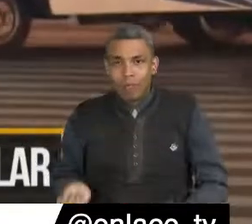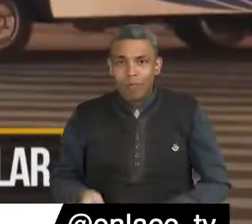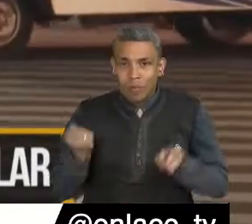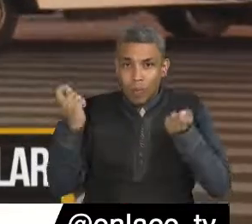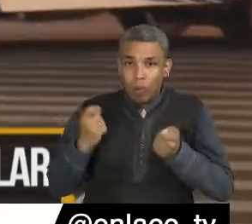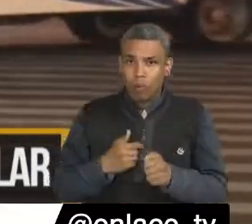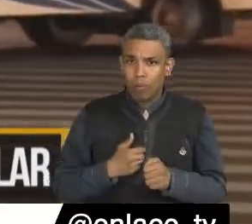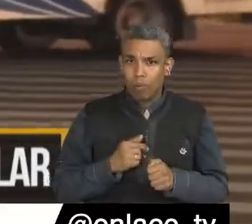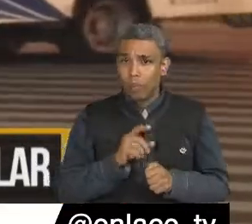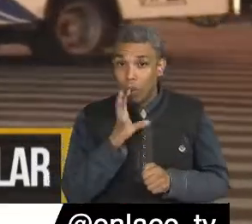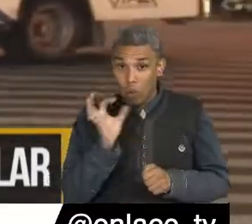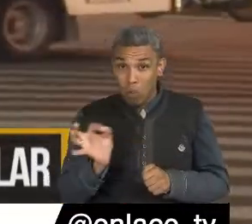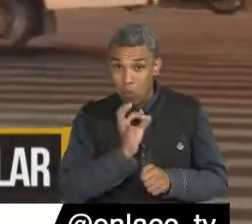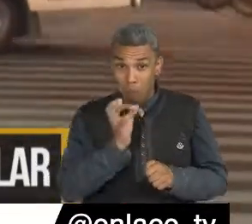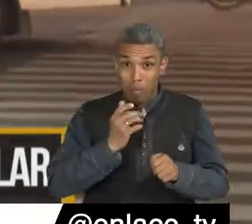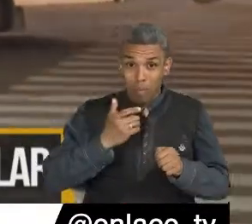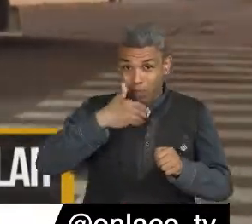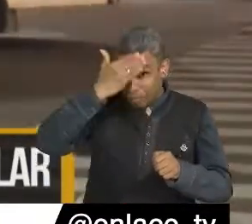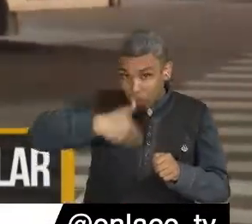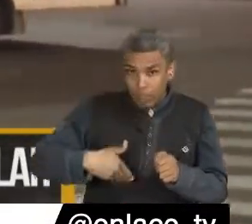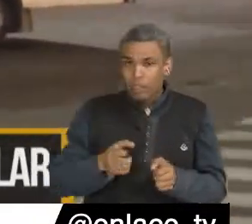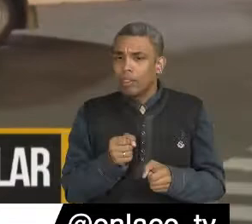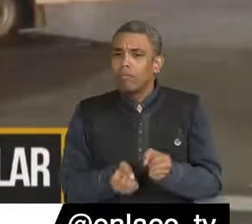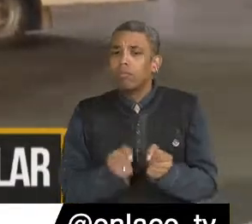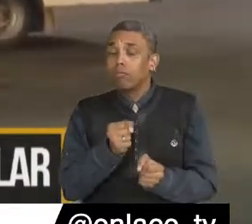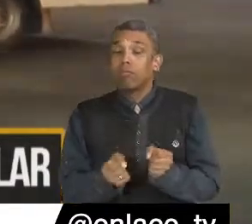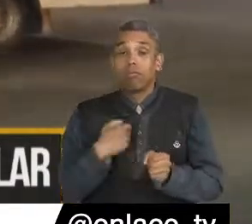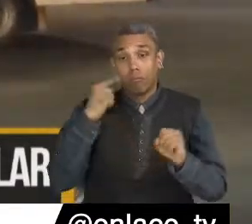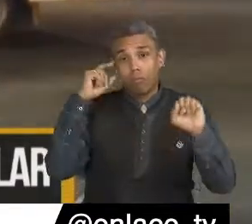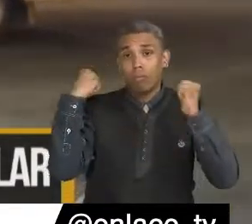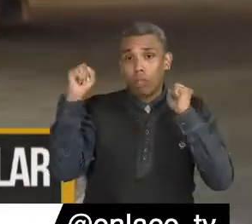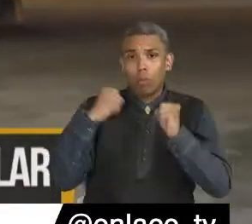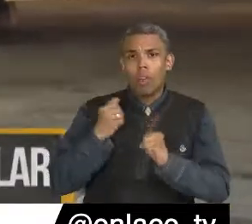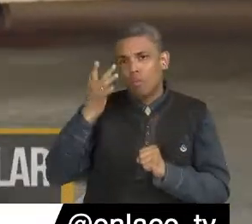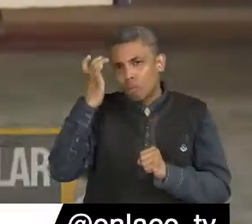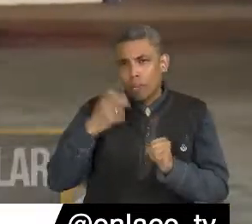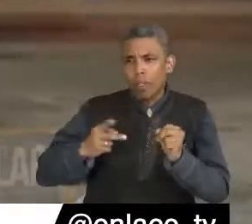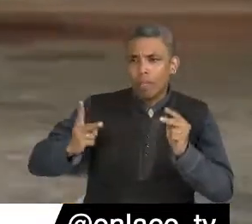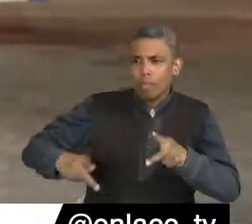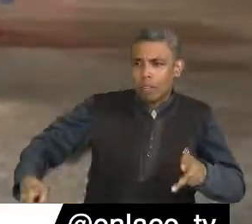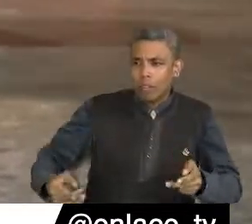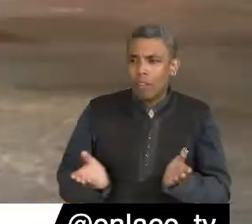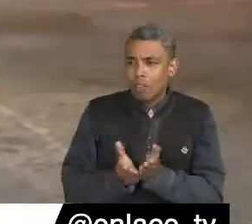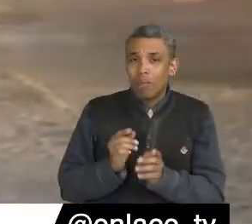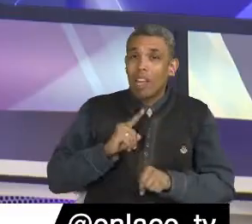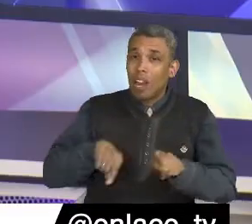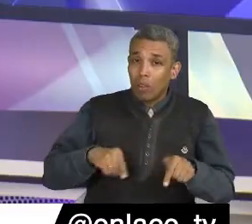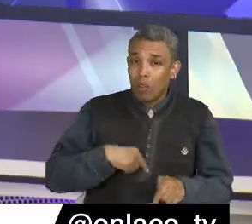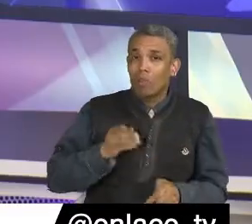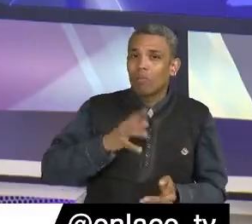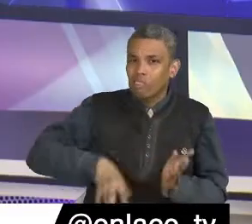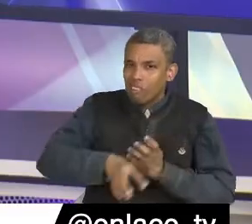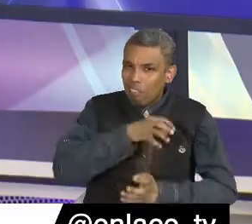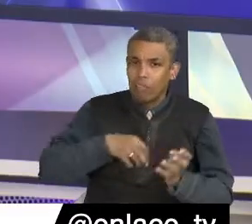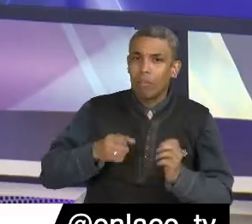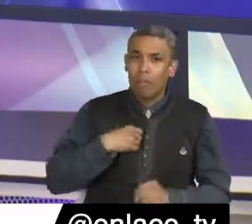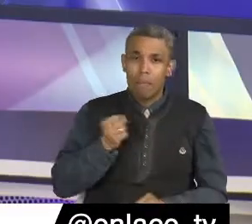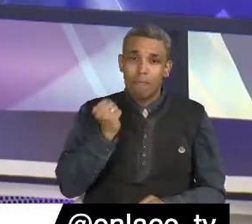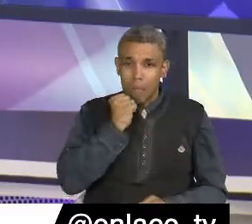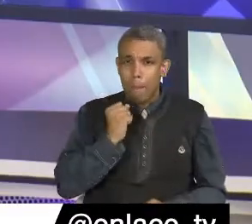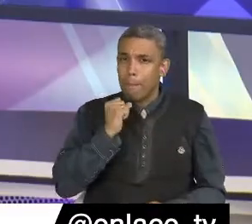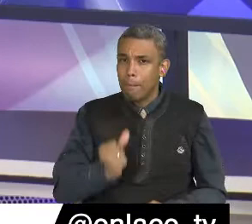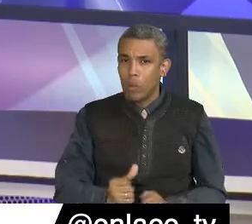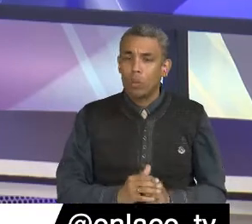tipo de hechos, de allí también su llamado a la Secretaría de Educación del municipio para que tome cartas en el asunto. En la